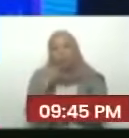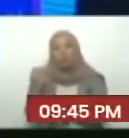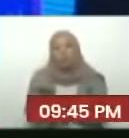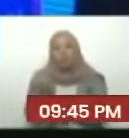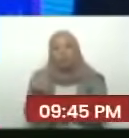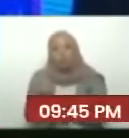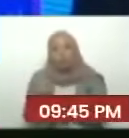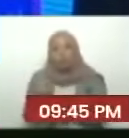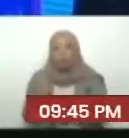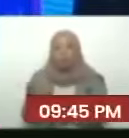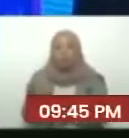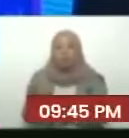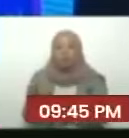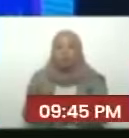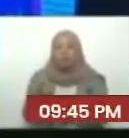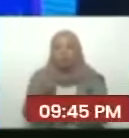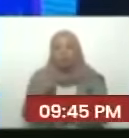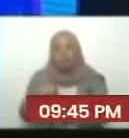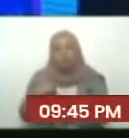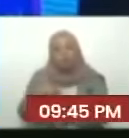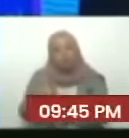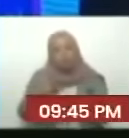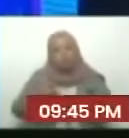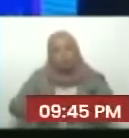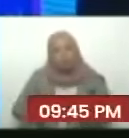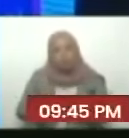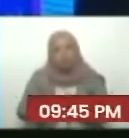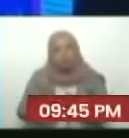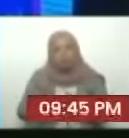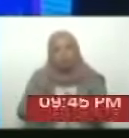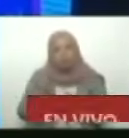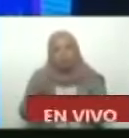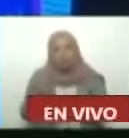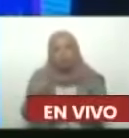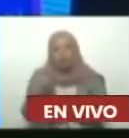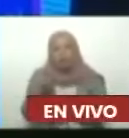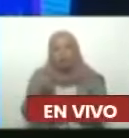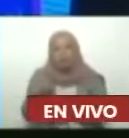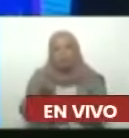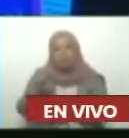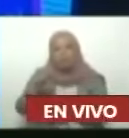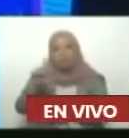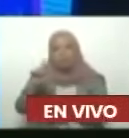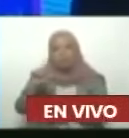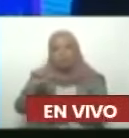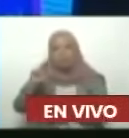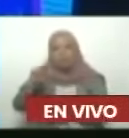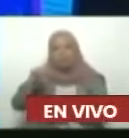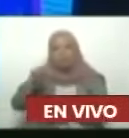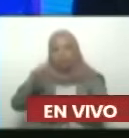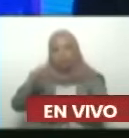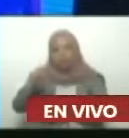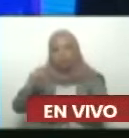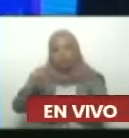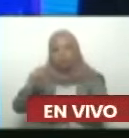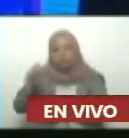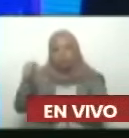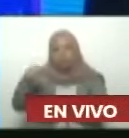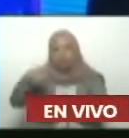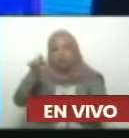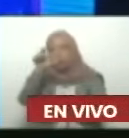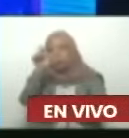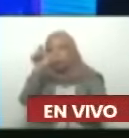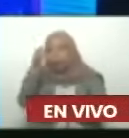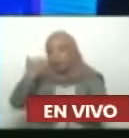acá. ¿De qué parte de Argentina eres tú, Oscar? Yo soy de Avellaneda. ¿Avellaneda al norte, al sur, al este, al oeste? Yendo